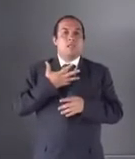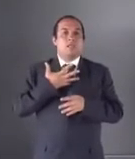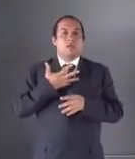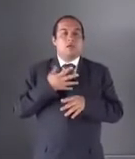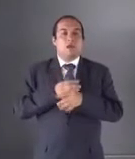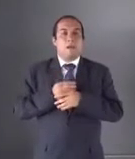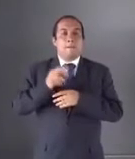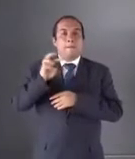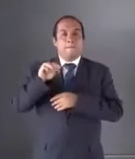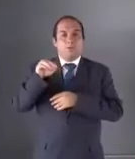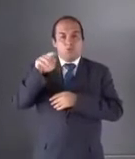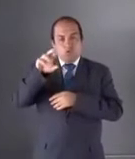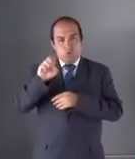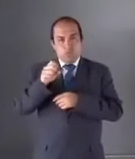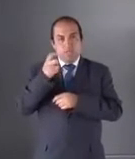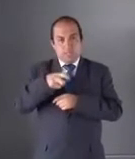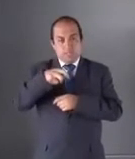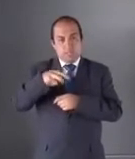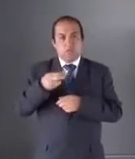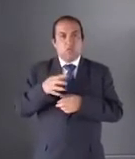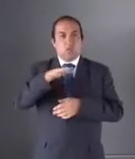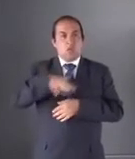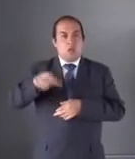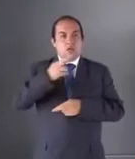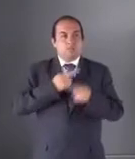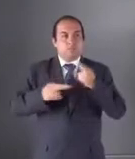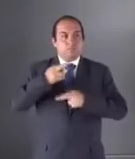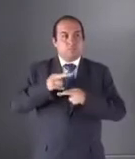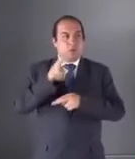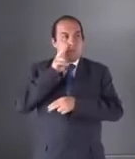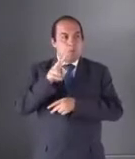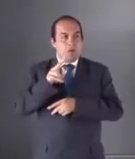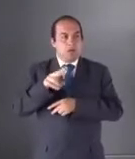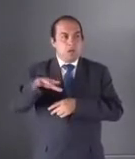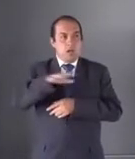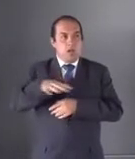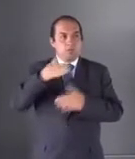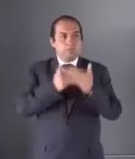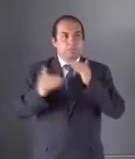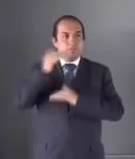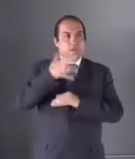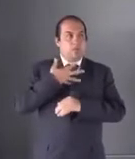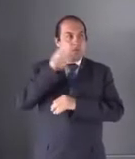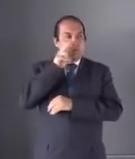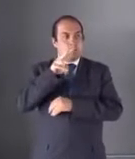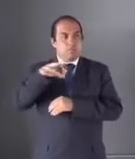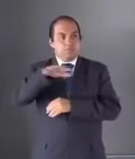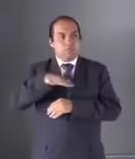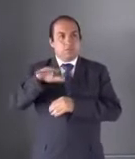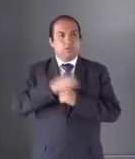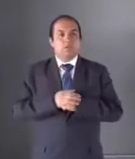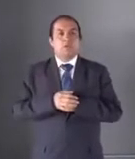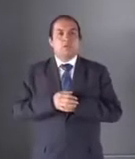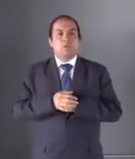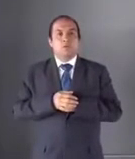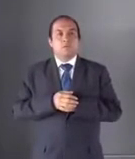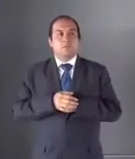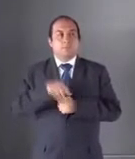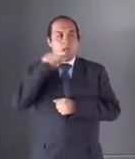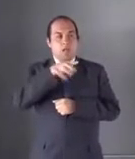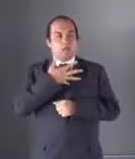de retorno. Como vieron, en la parte superior está la polea, donde llega el cable y da la vuelta. Aquí